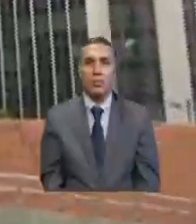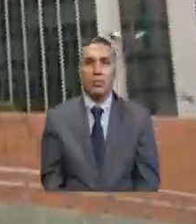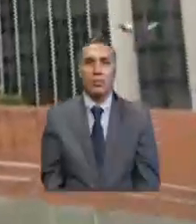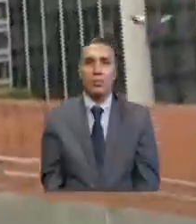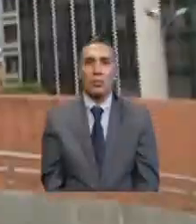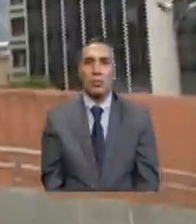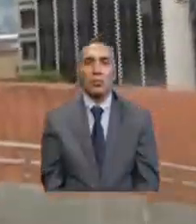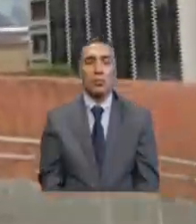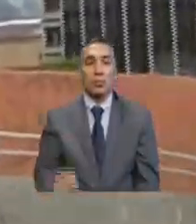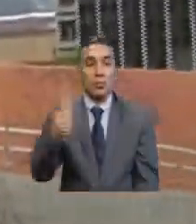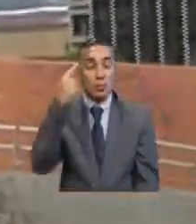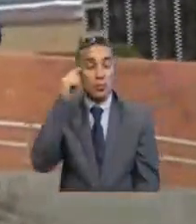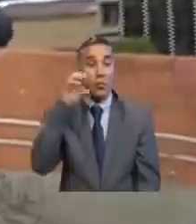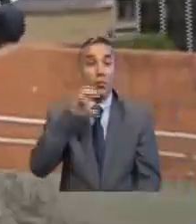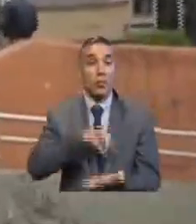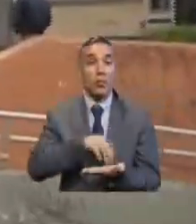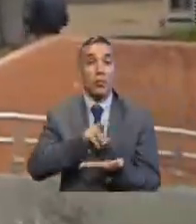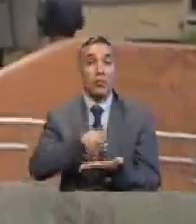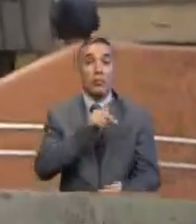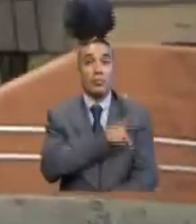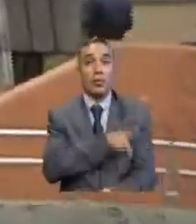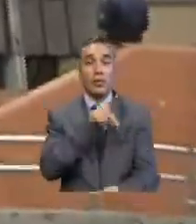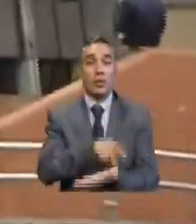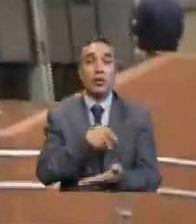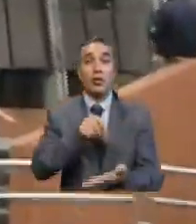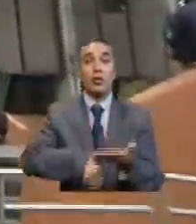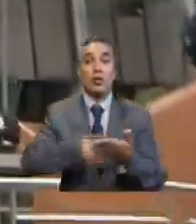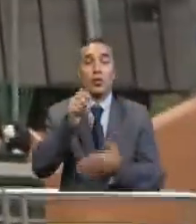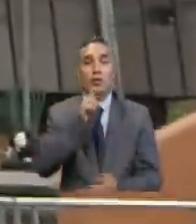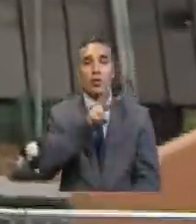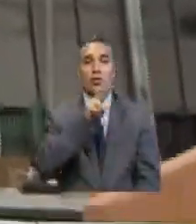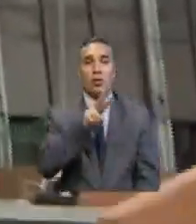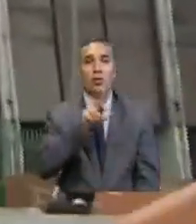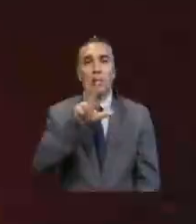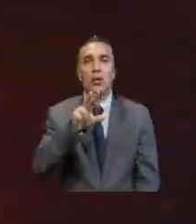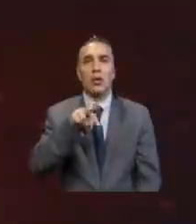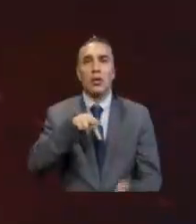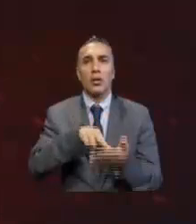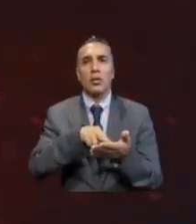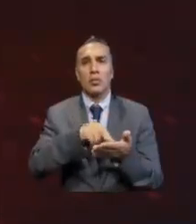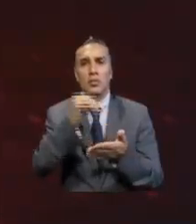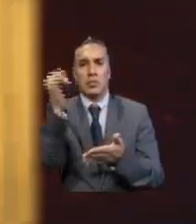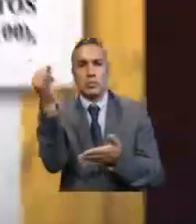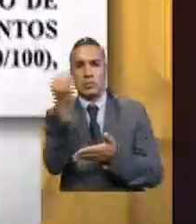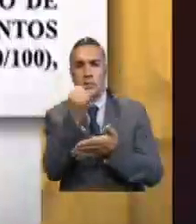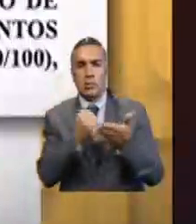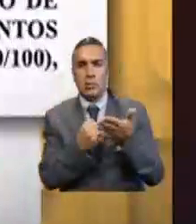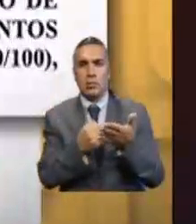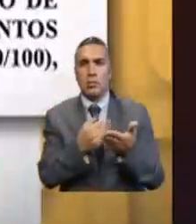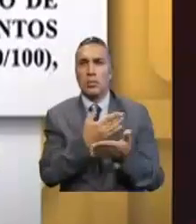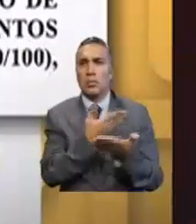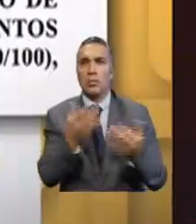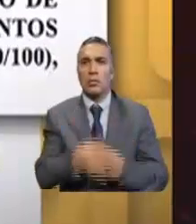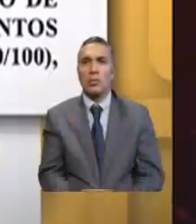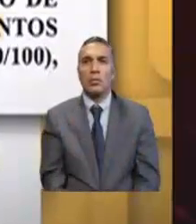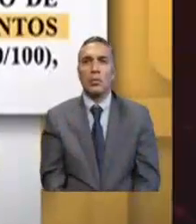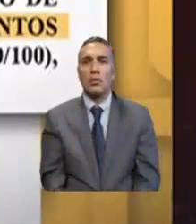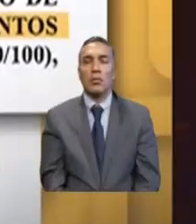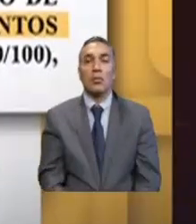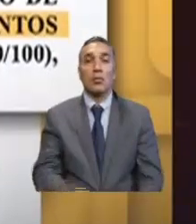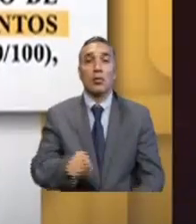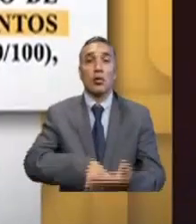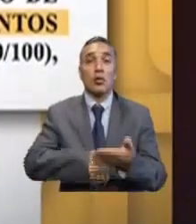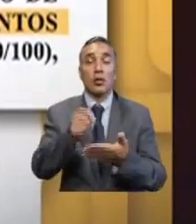El gobierno provincial de Pichincha, mediante contrato 223, señala la creación de un mural histórico, cuyo objeto es la contratación